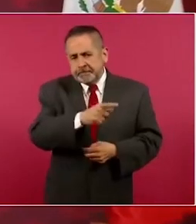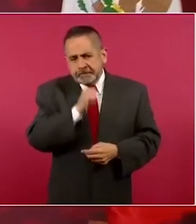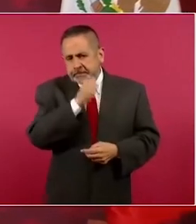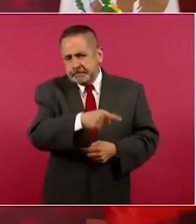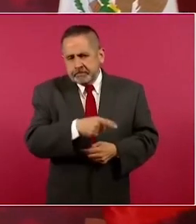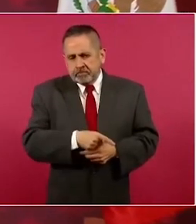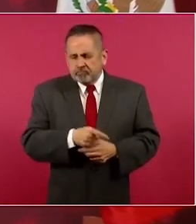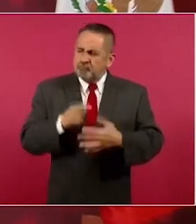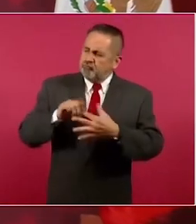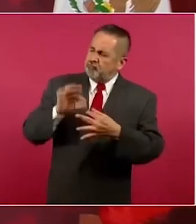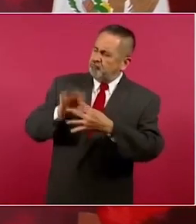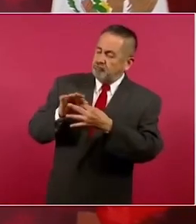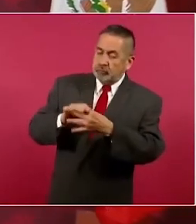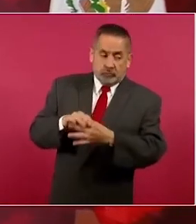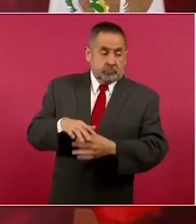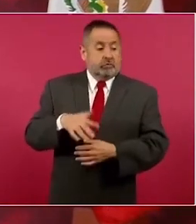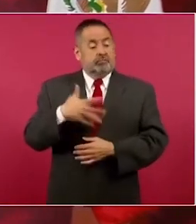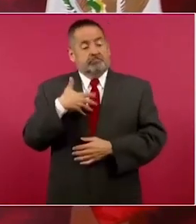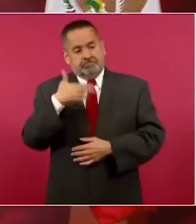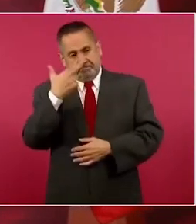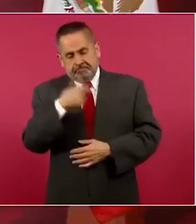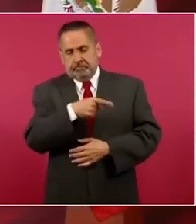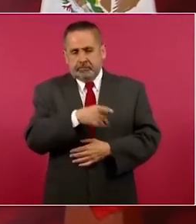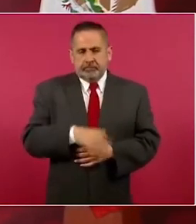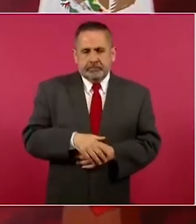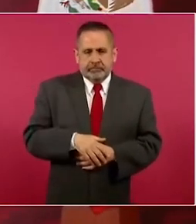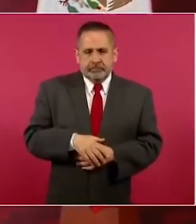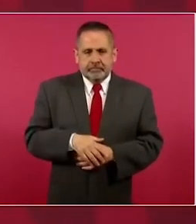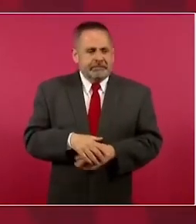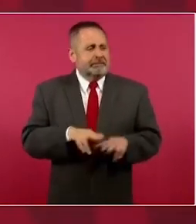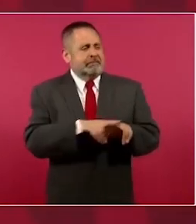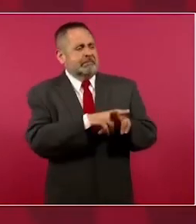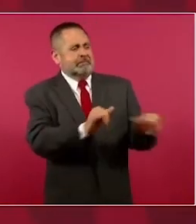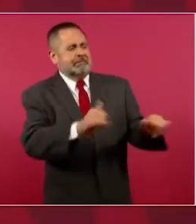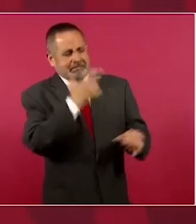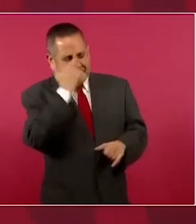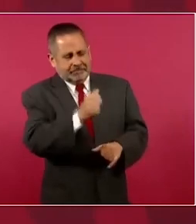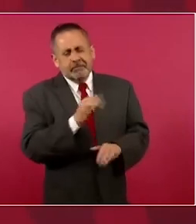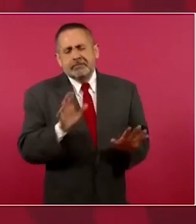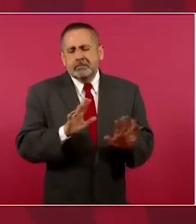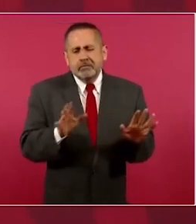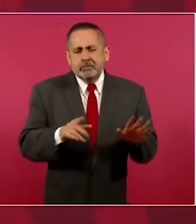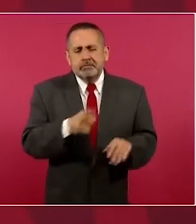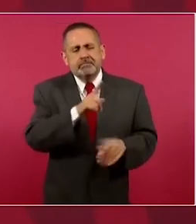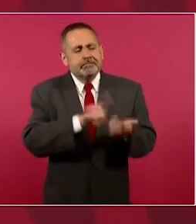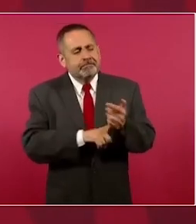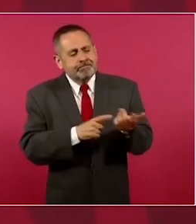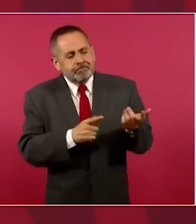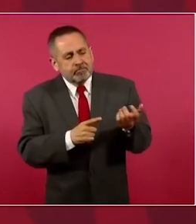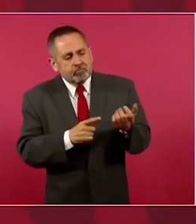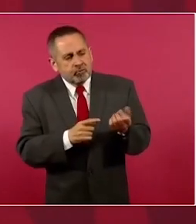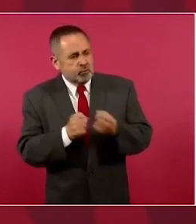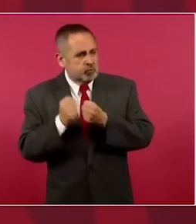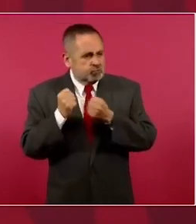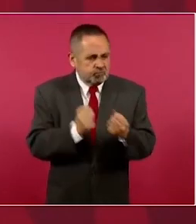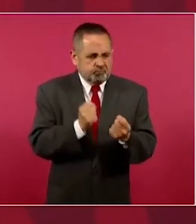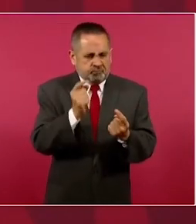de peso, para no ser tan radical y decir que no tienen razón. No tienen razones de peso.